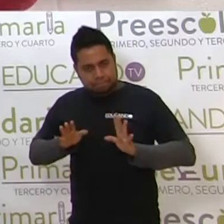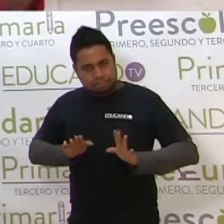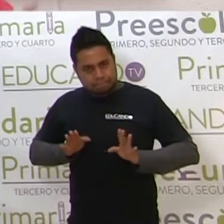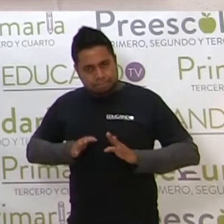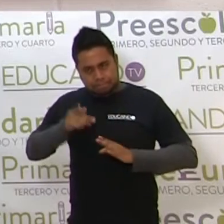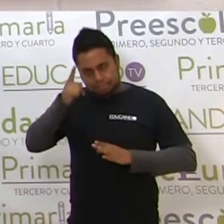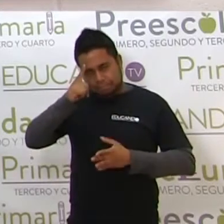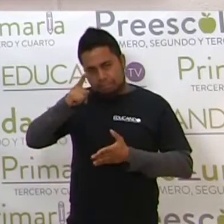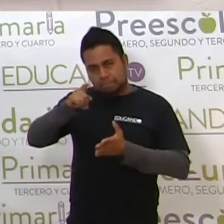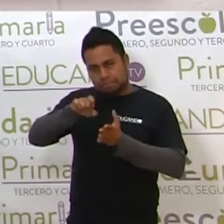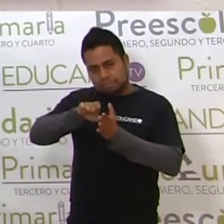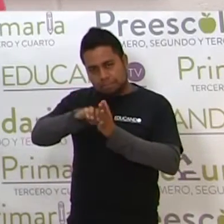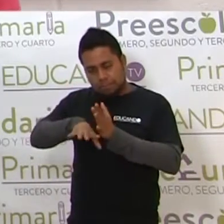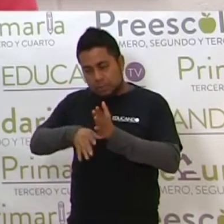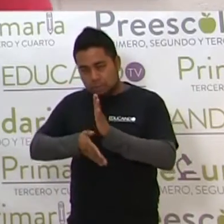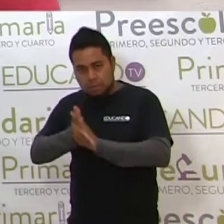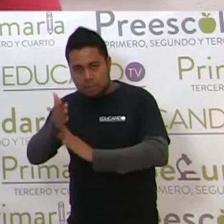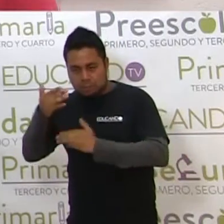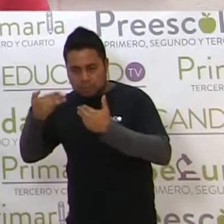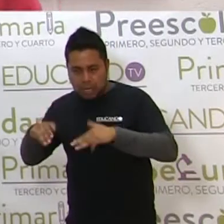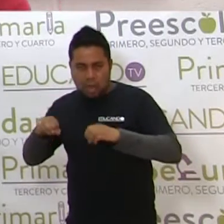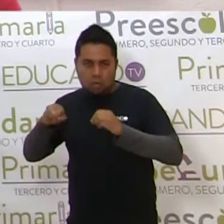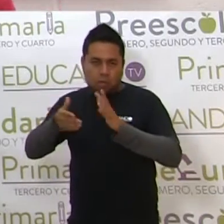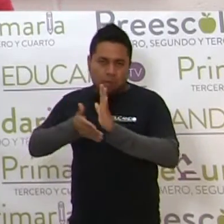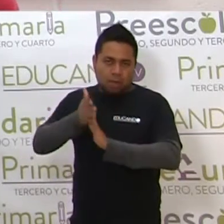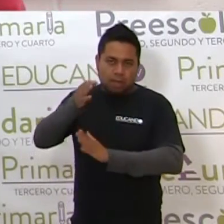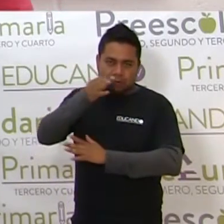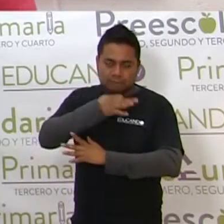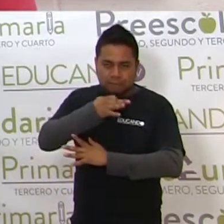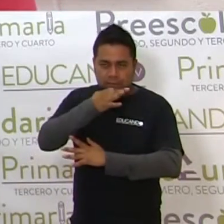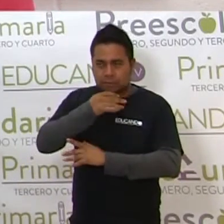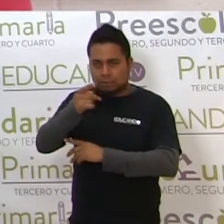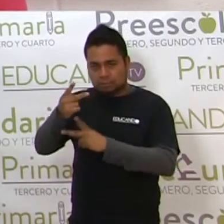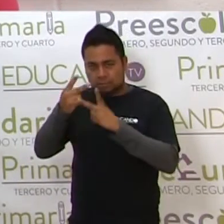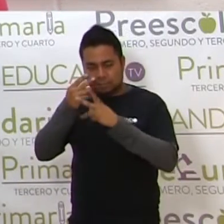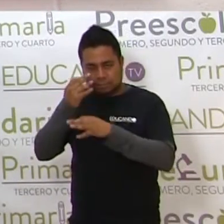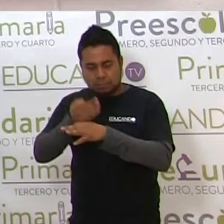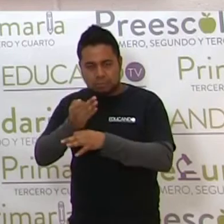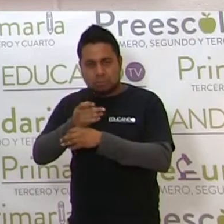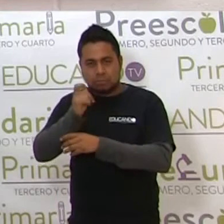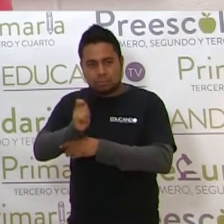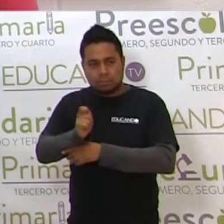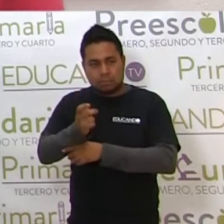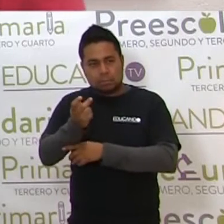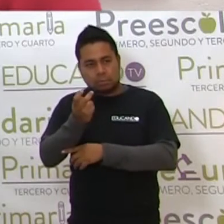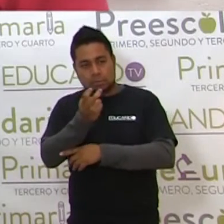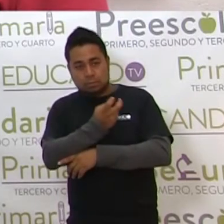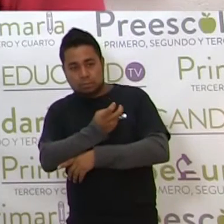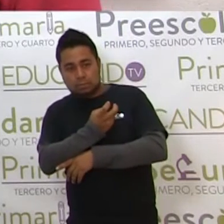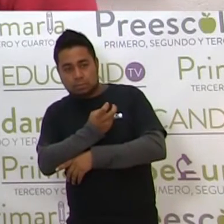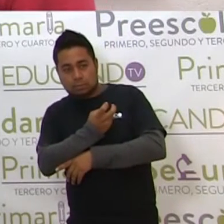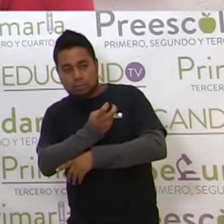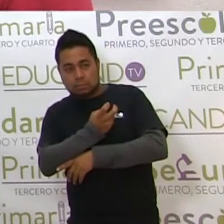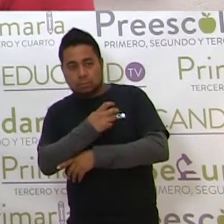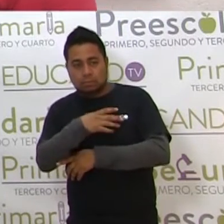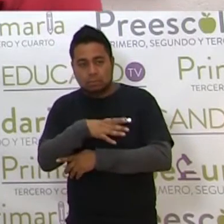mercado a una fiesta si te das cuenta amiguito tú que nos ves Estas son las formas en las que se viste les digo